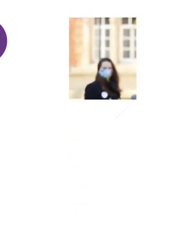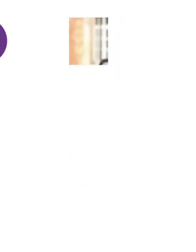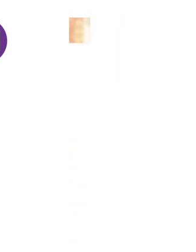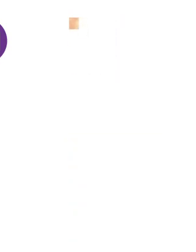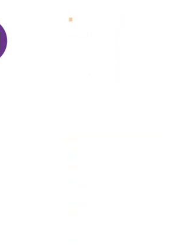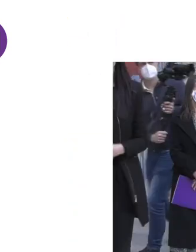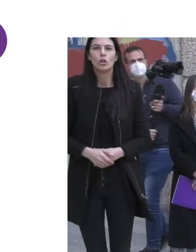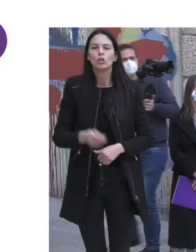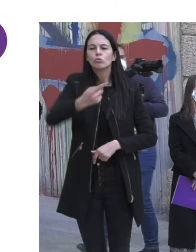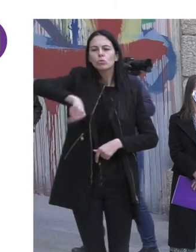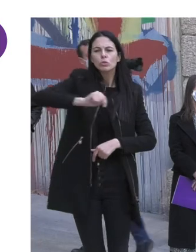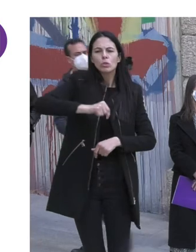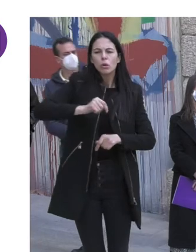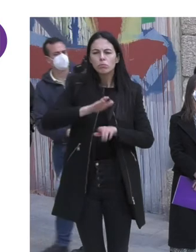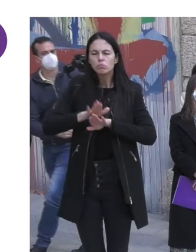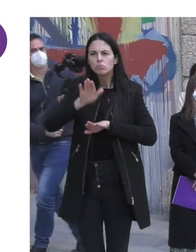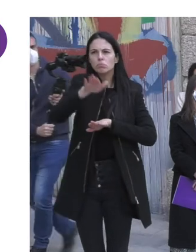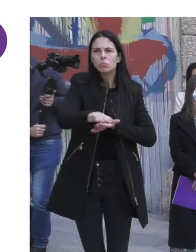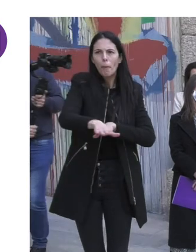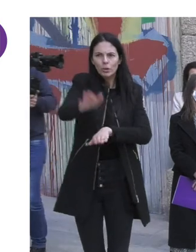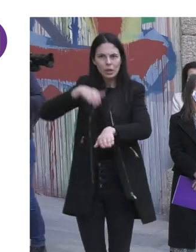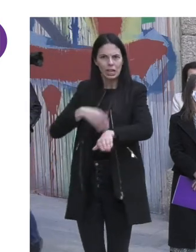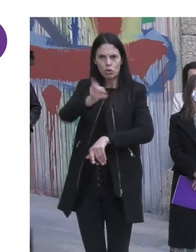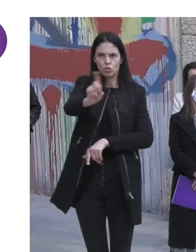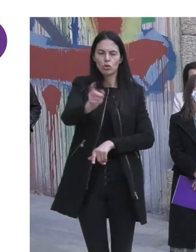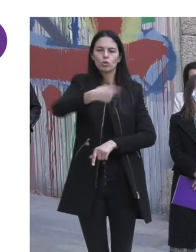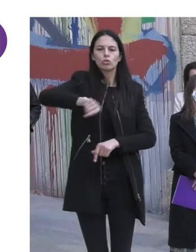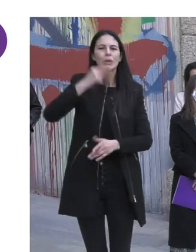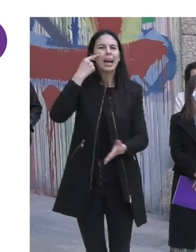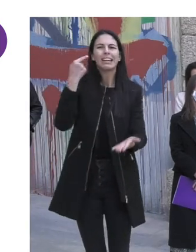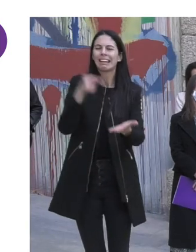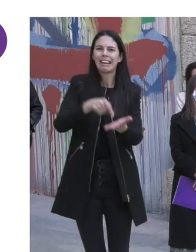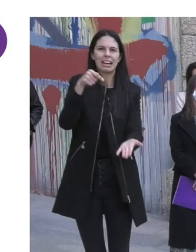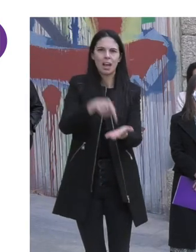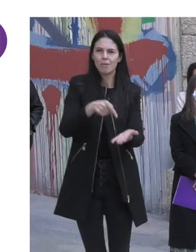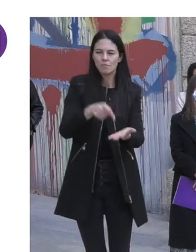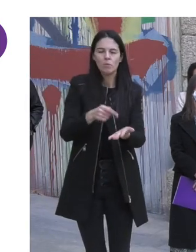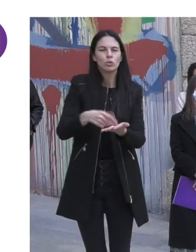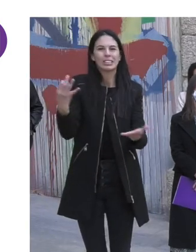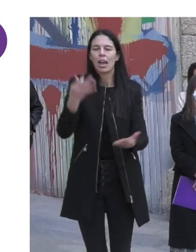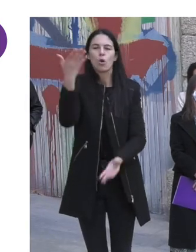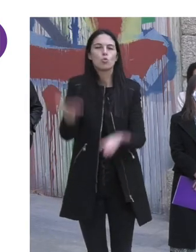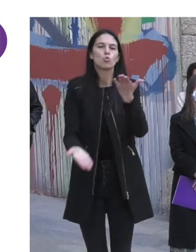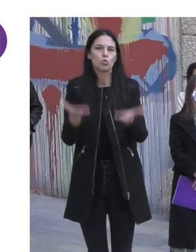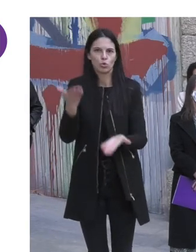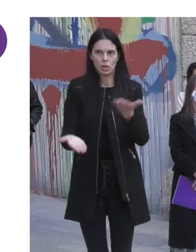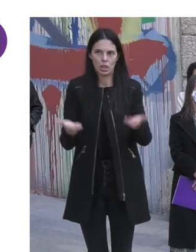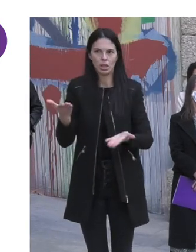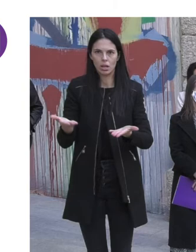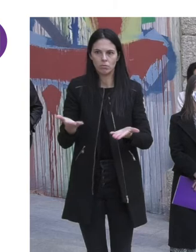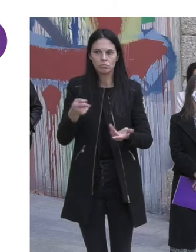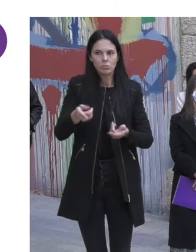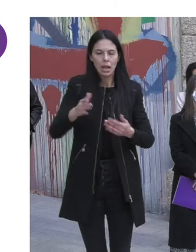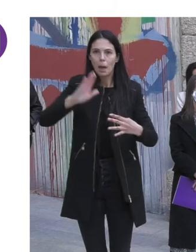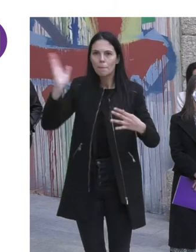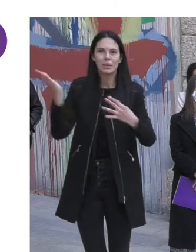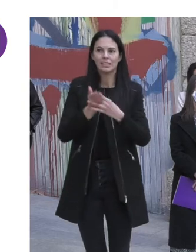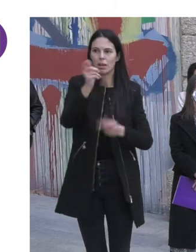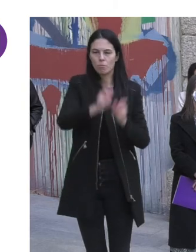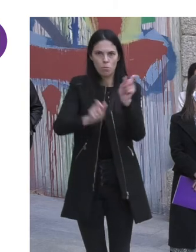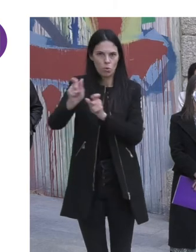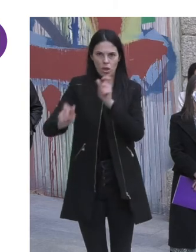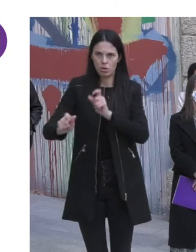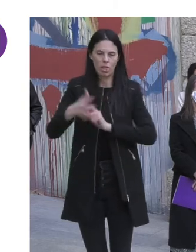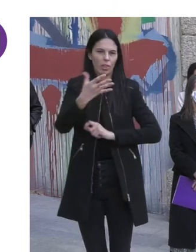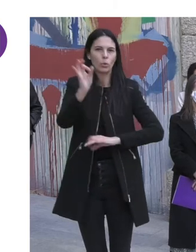Non imos dar un paso atrás. Reclamamos a xustiza, a da metade da poboación,